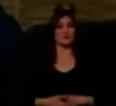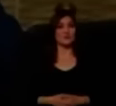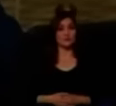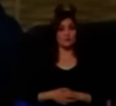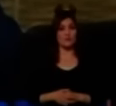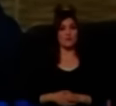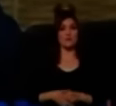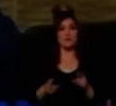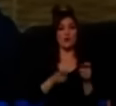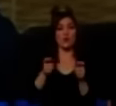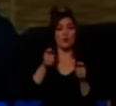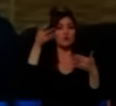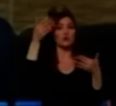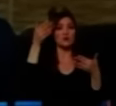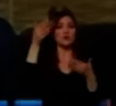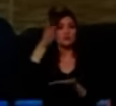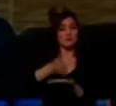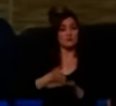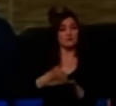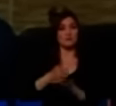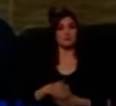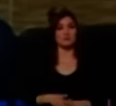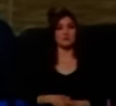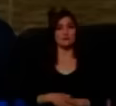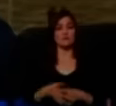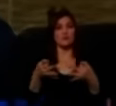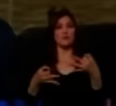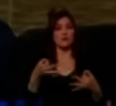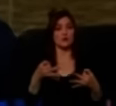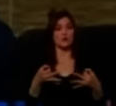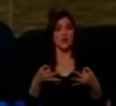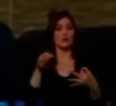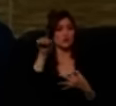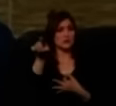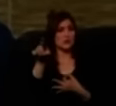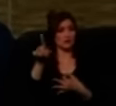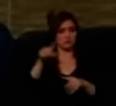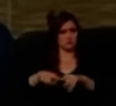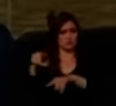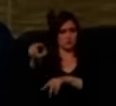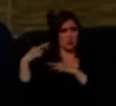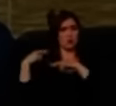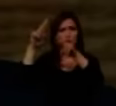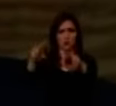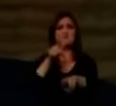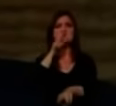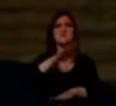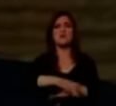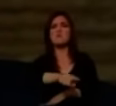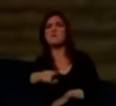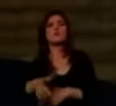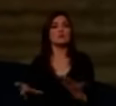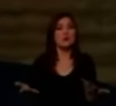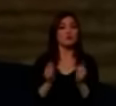que la manipulación política pare aquí. En adelante será la justicia, y solo la justicia, la que determine las responsabilidades. Según